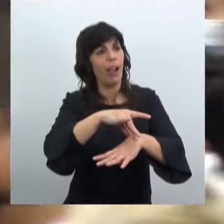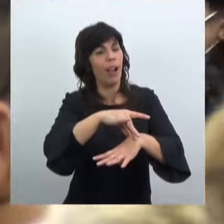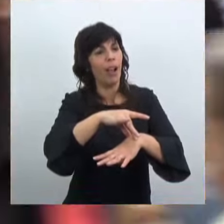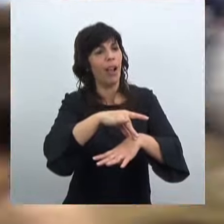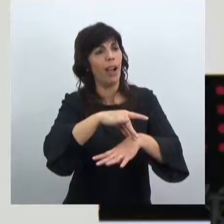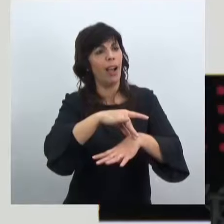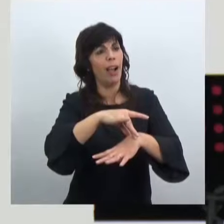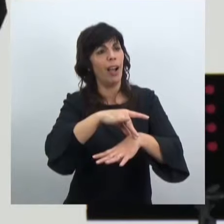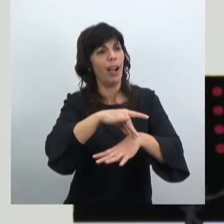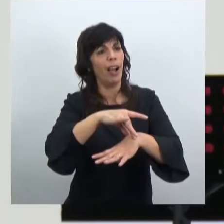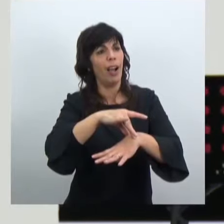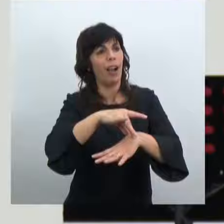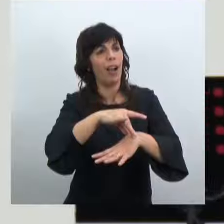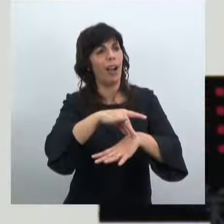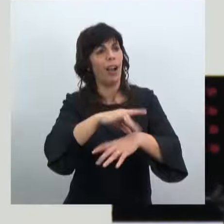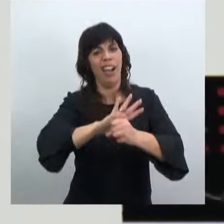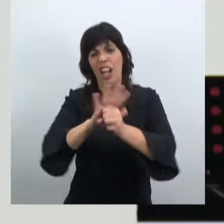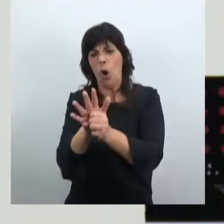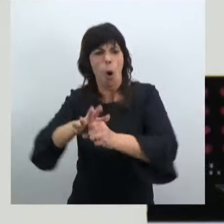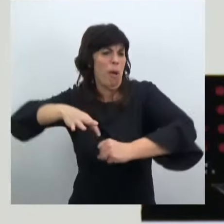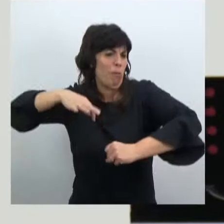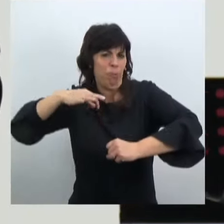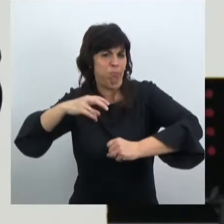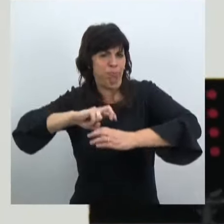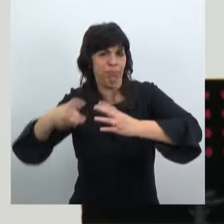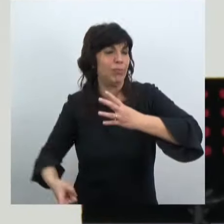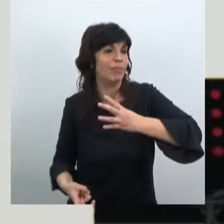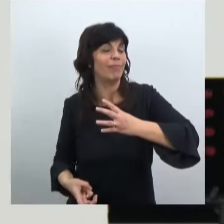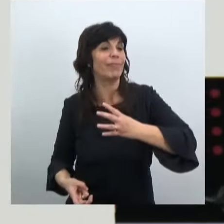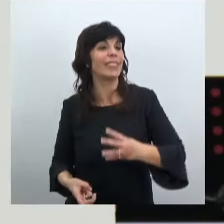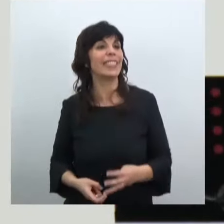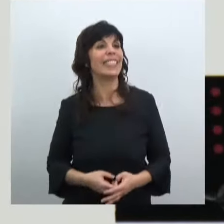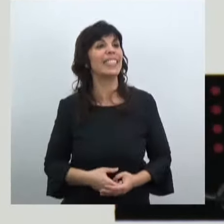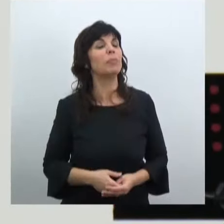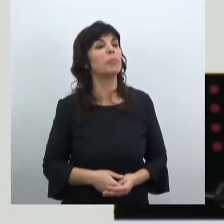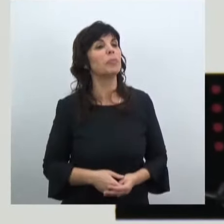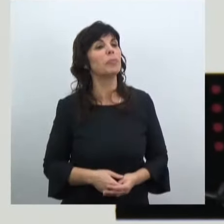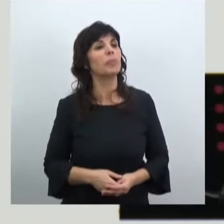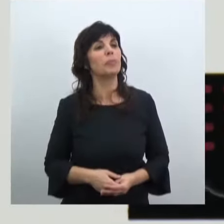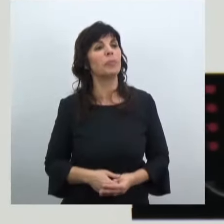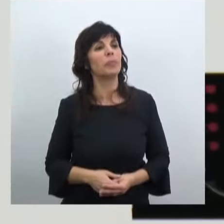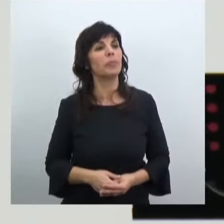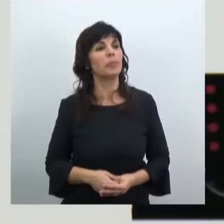¿Y qué más? El COVID y la... O como dice mi madre, el chivo.